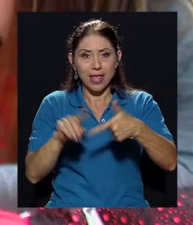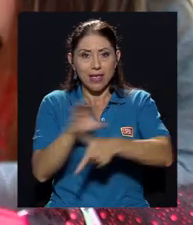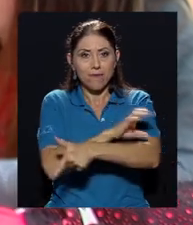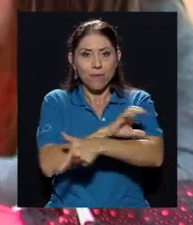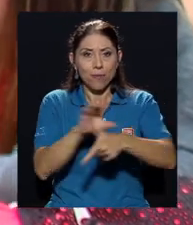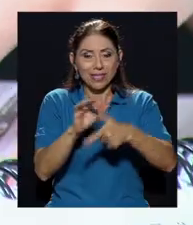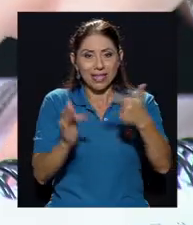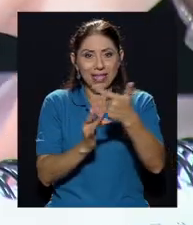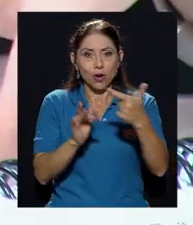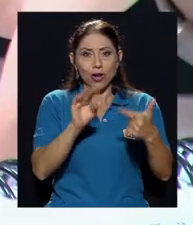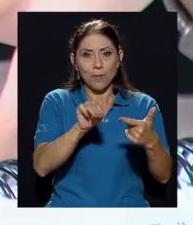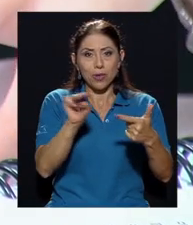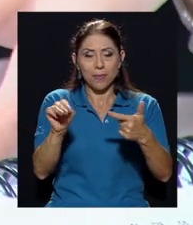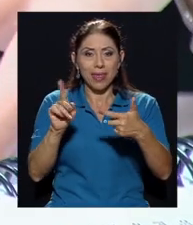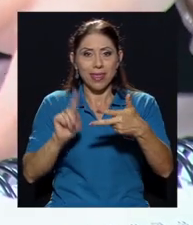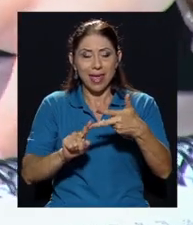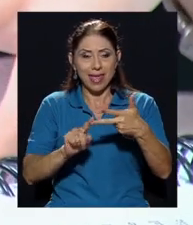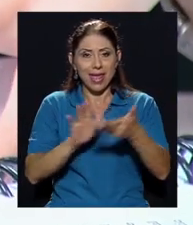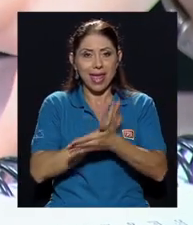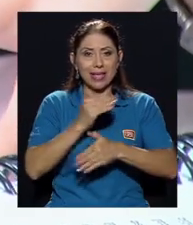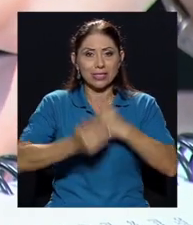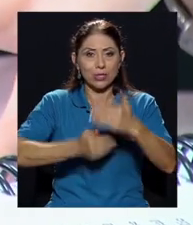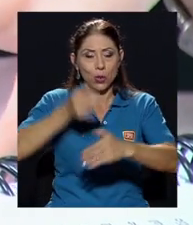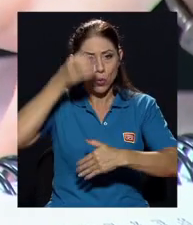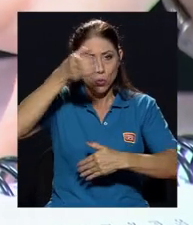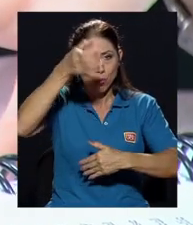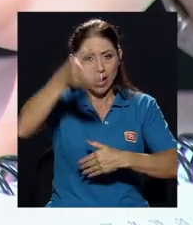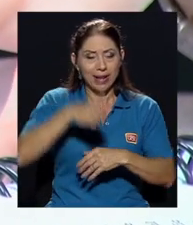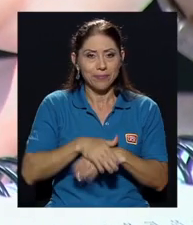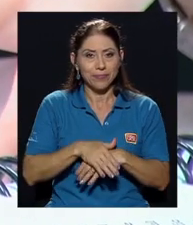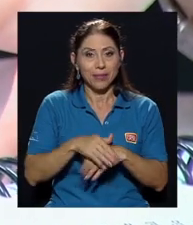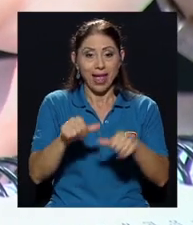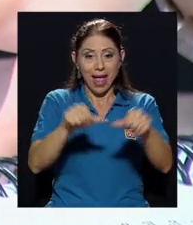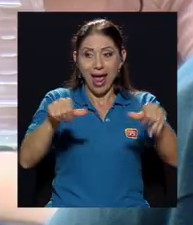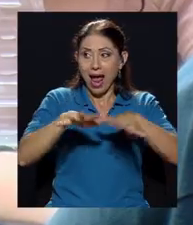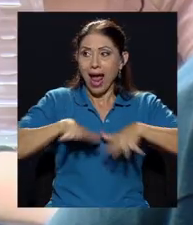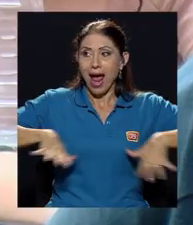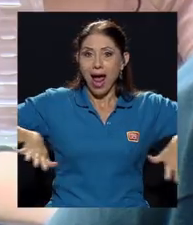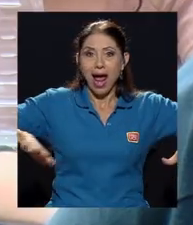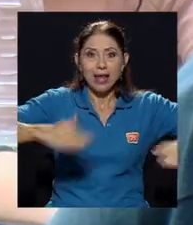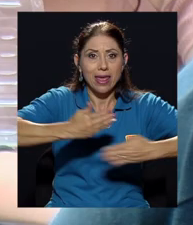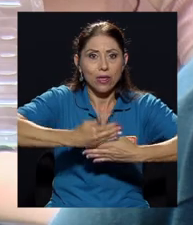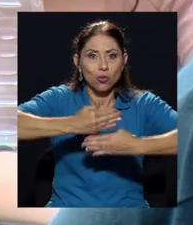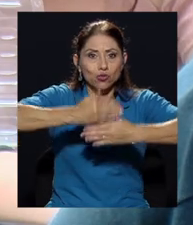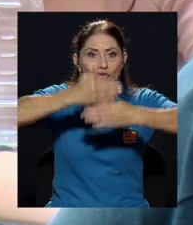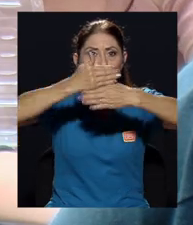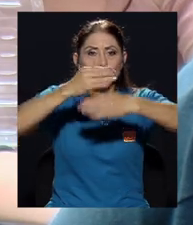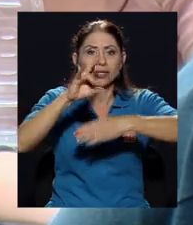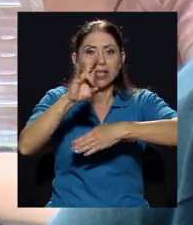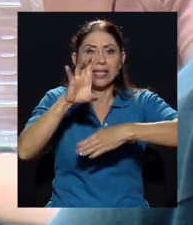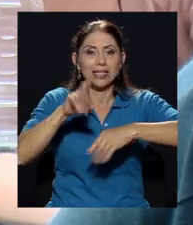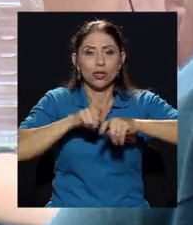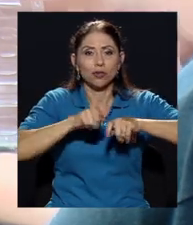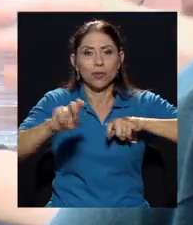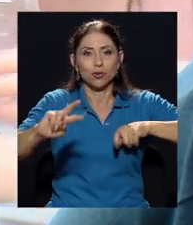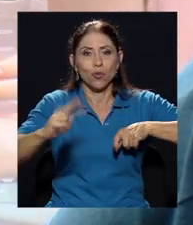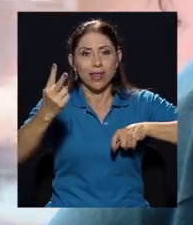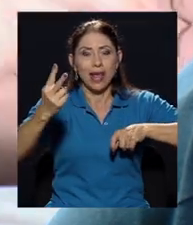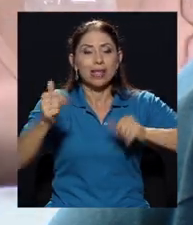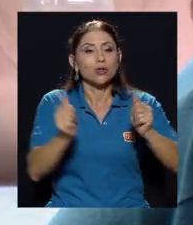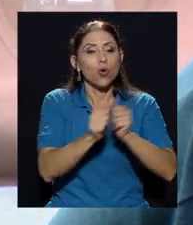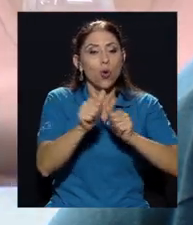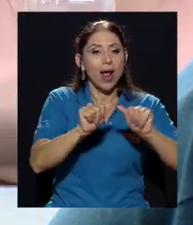Tecnología Multimedia y Gestión Cultural. Su área de construcción es de 700 metros cuadrados y posee